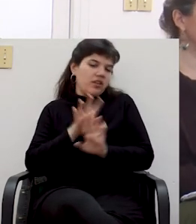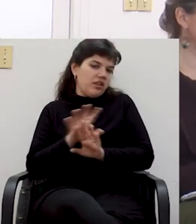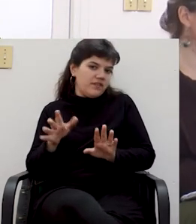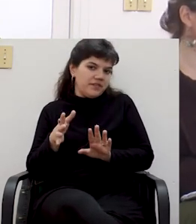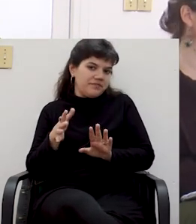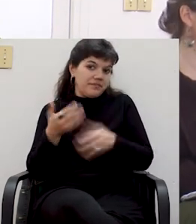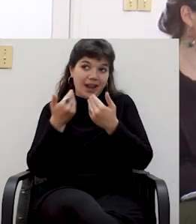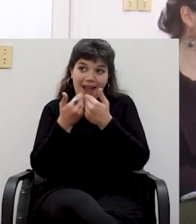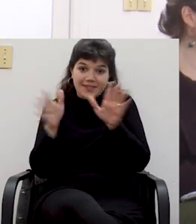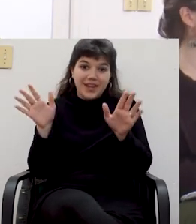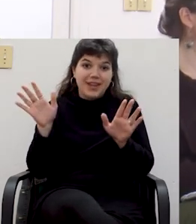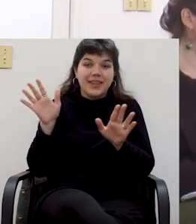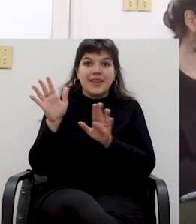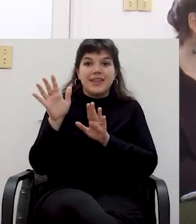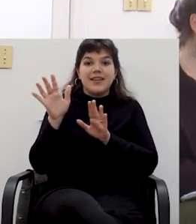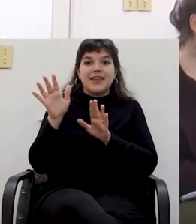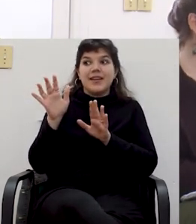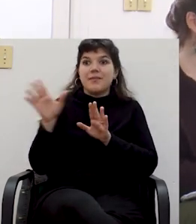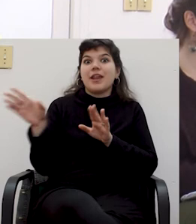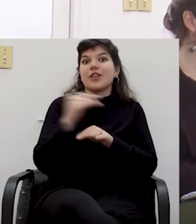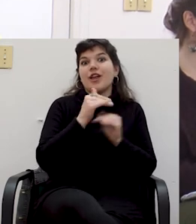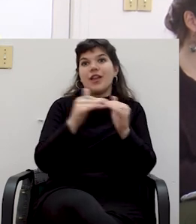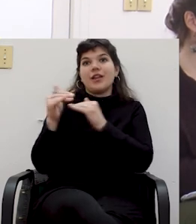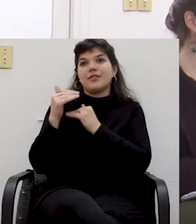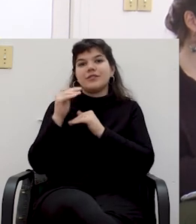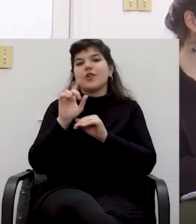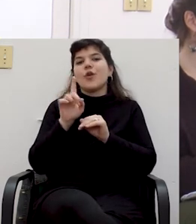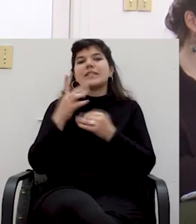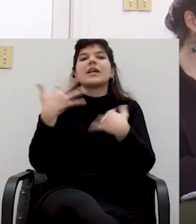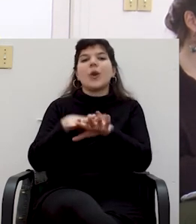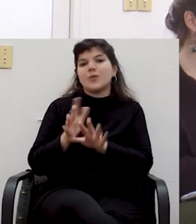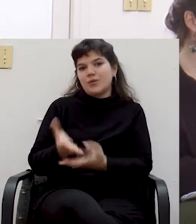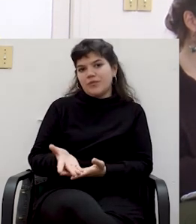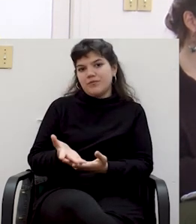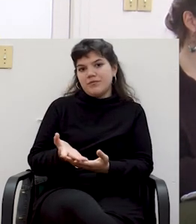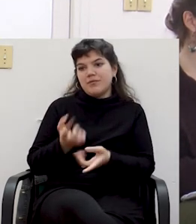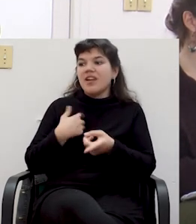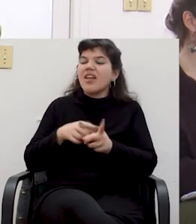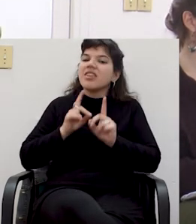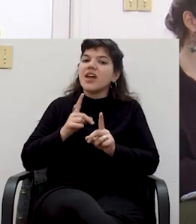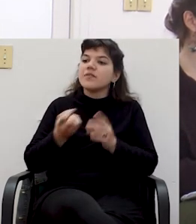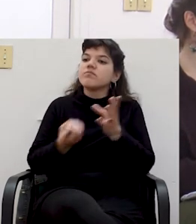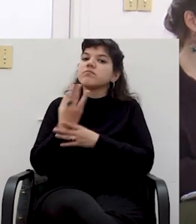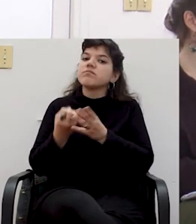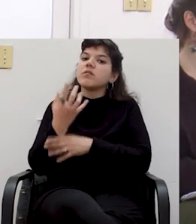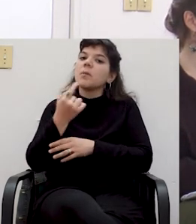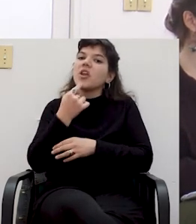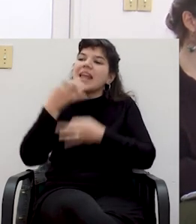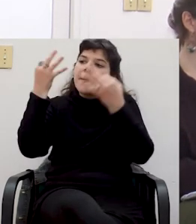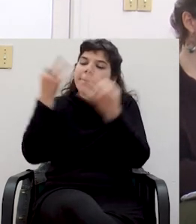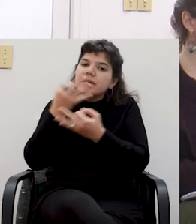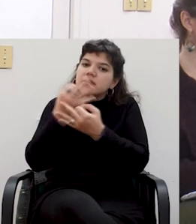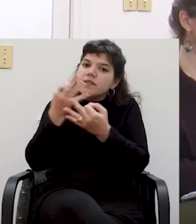las puertas estén abiertas para todos no es garantía. Tenemos que generar políticas